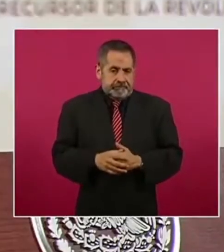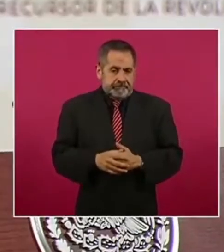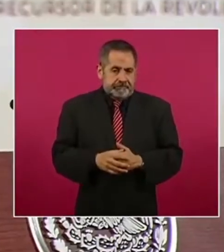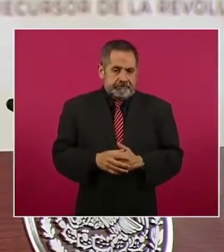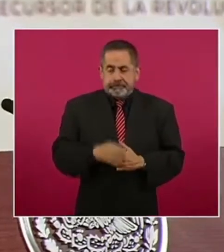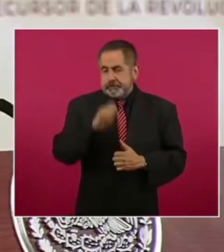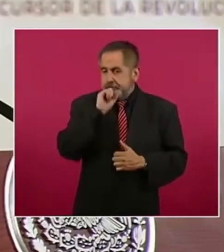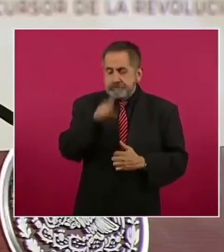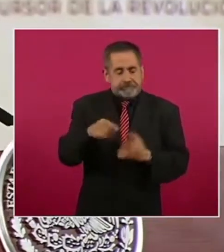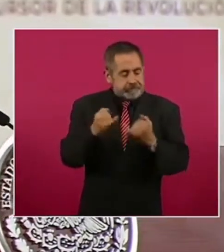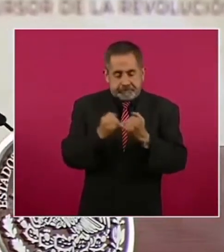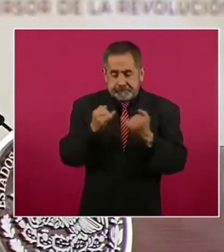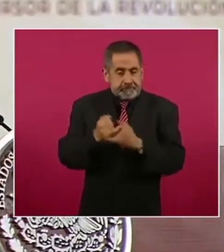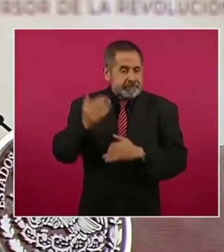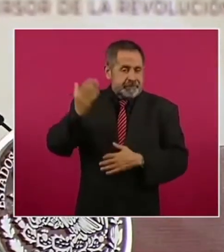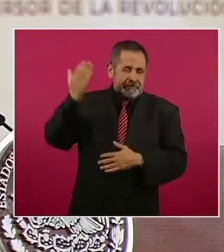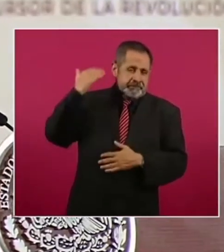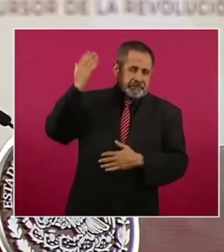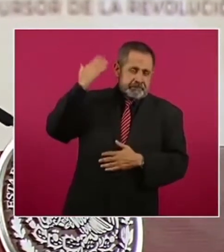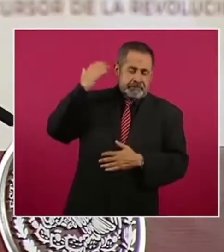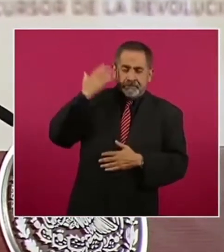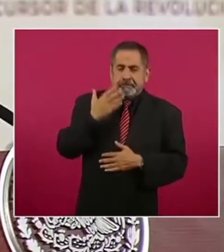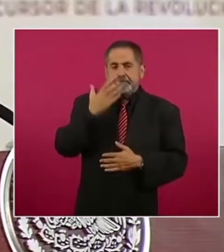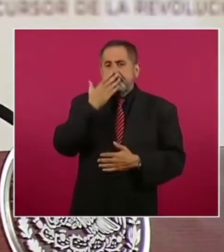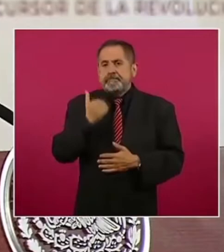de que se